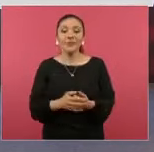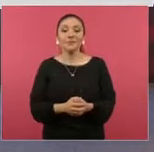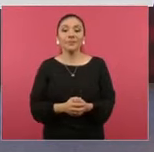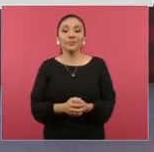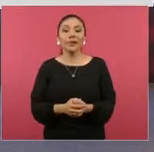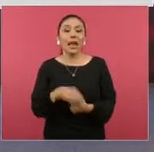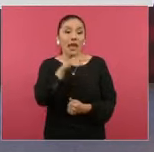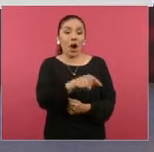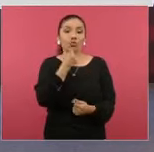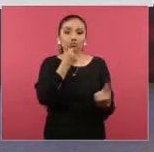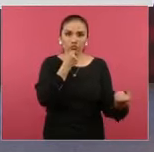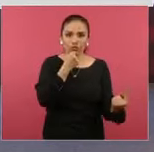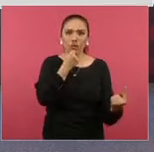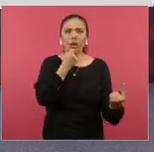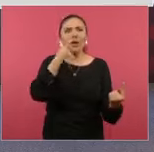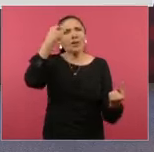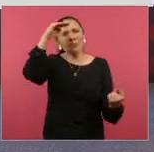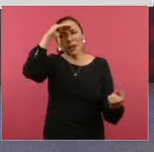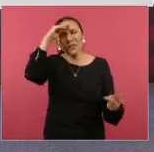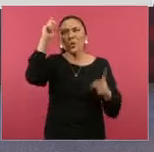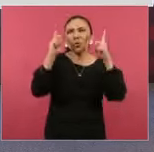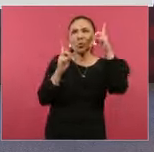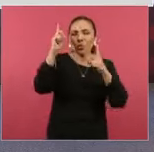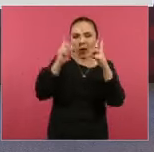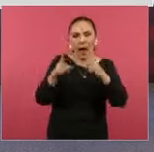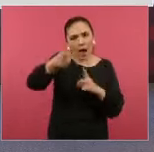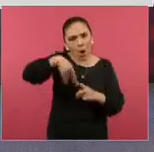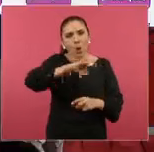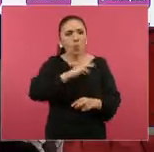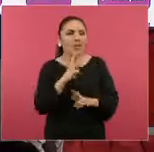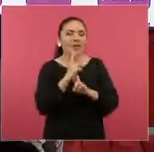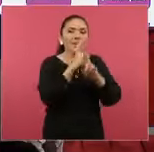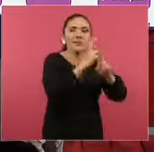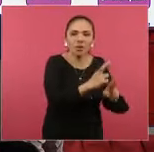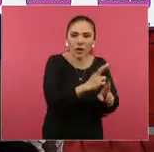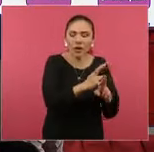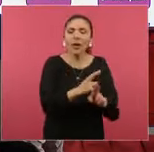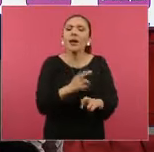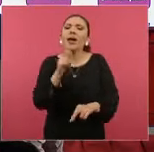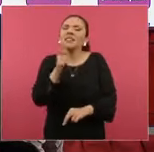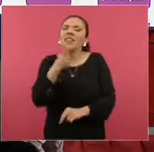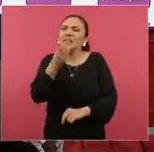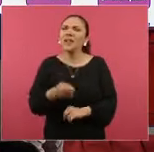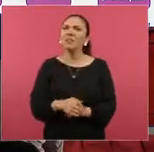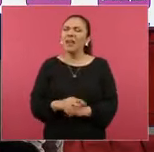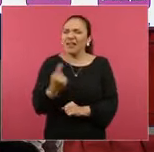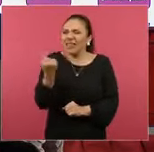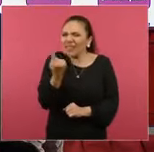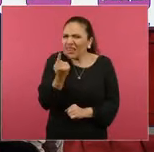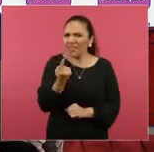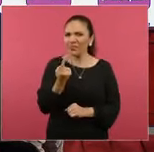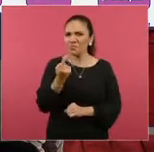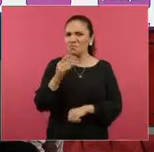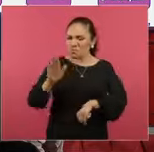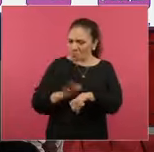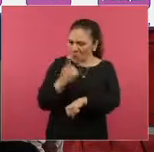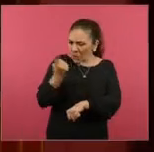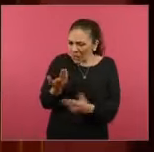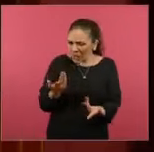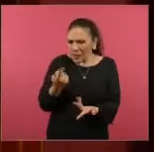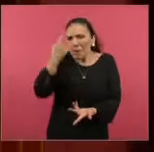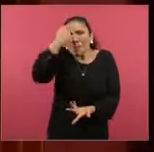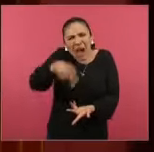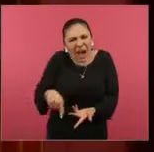del niño cuando le planteamos un conocimiento donde nos dice qué, por qué, para qué voy a aprender